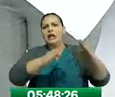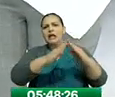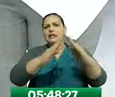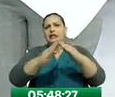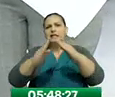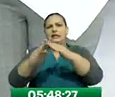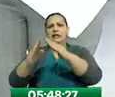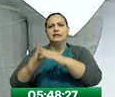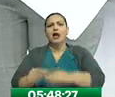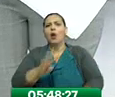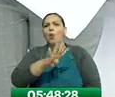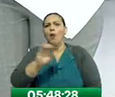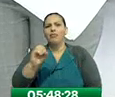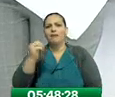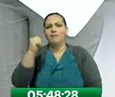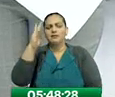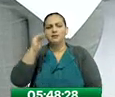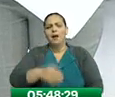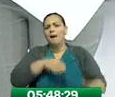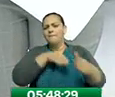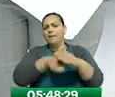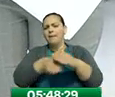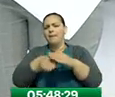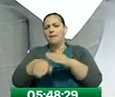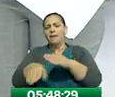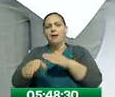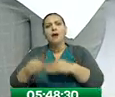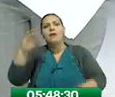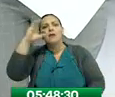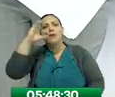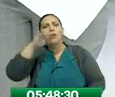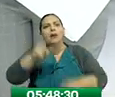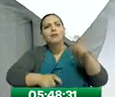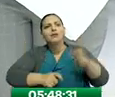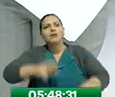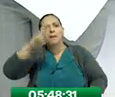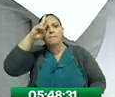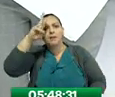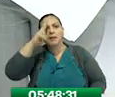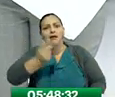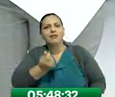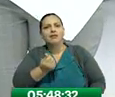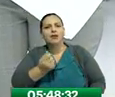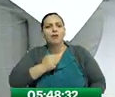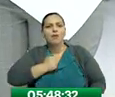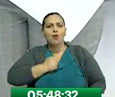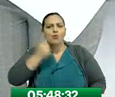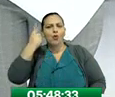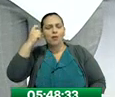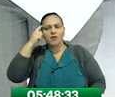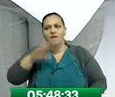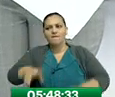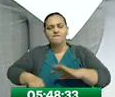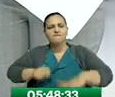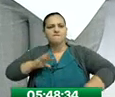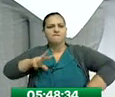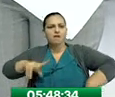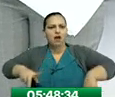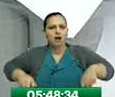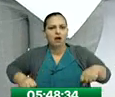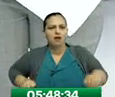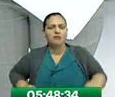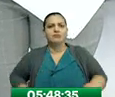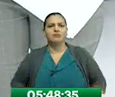como parte de una investigación por presunto peculado y asociación ilícita que la Fuerza de Tarea